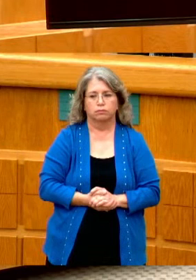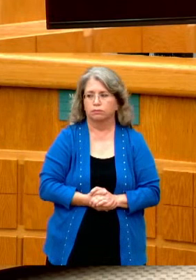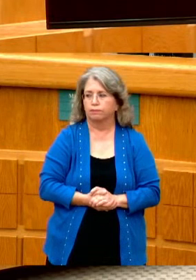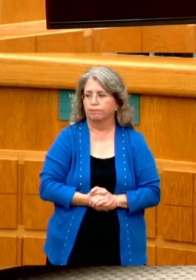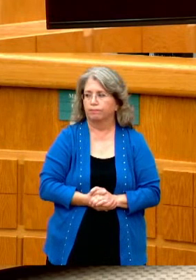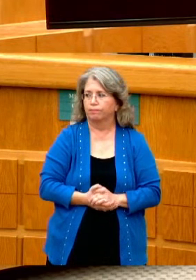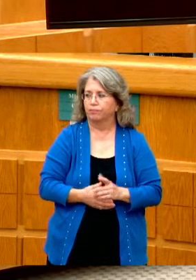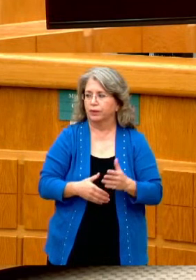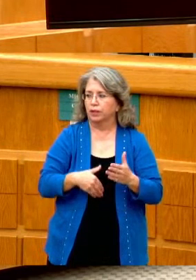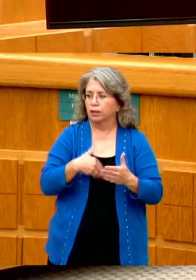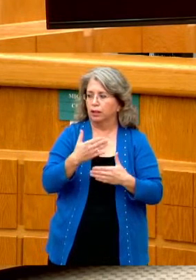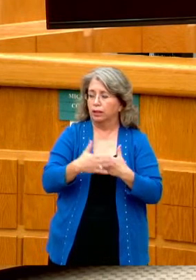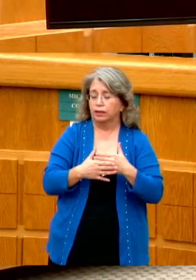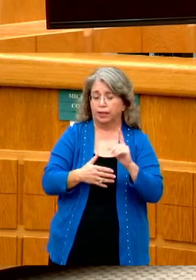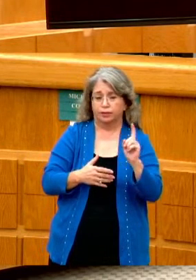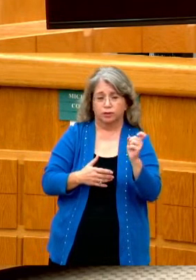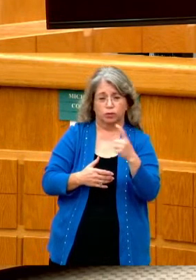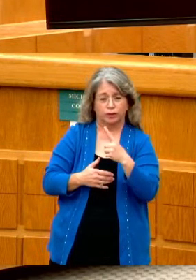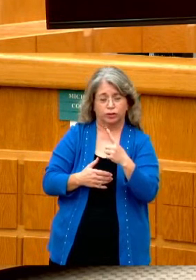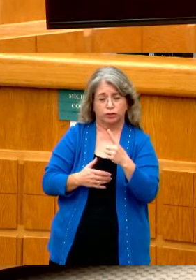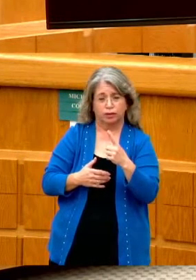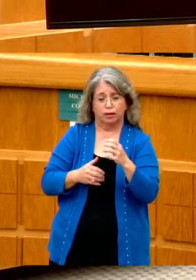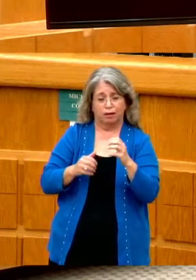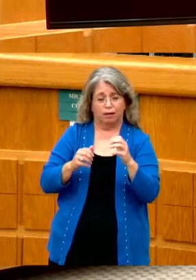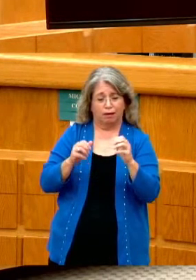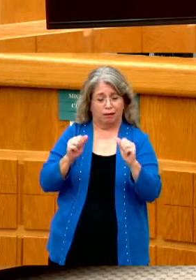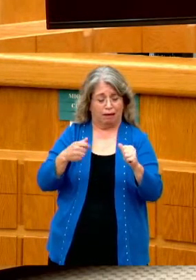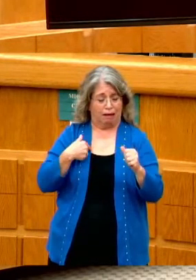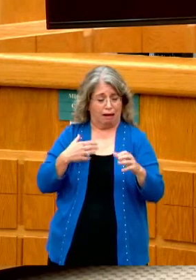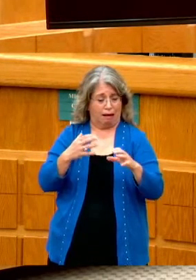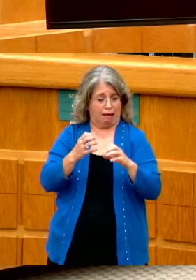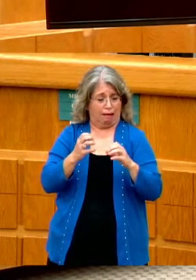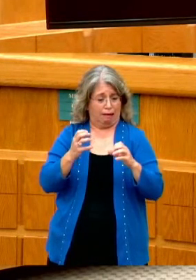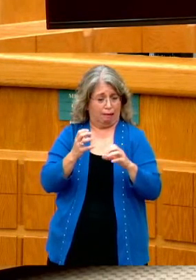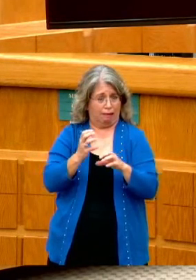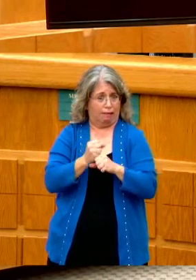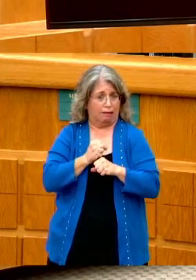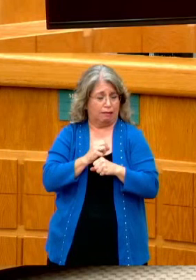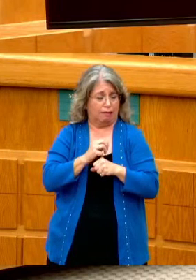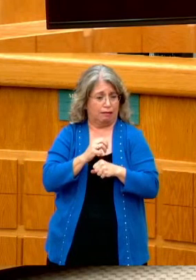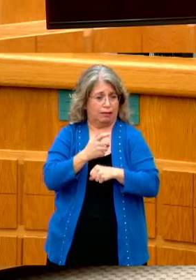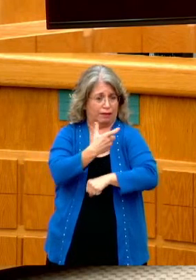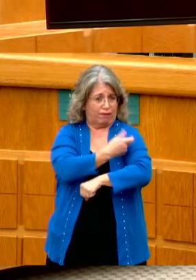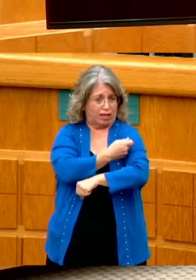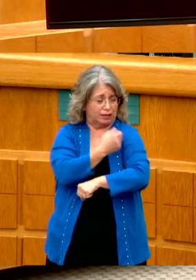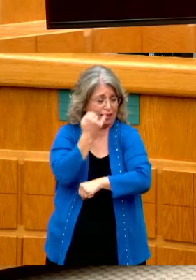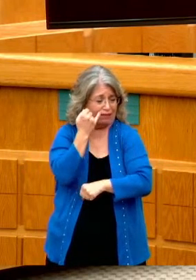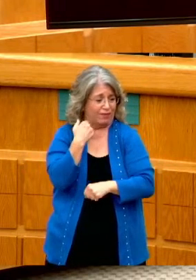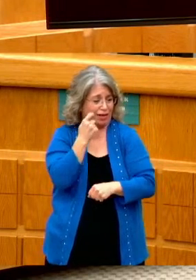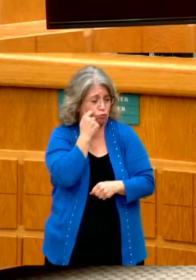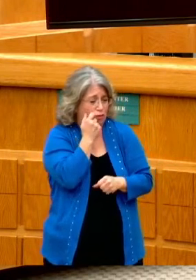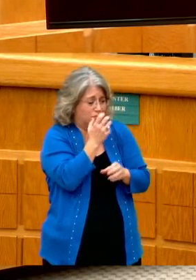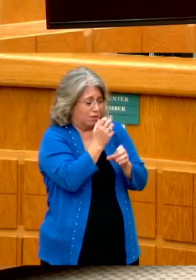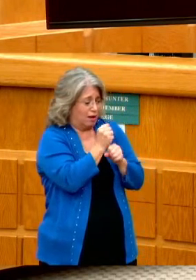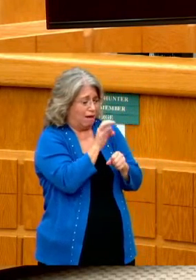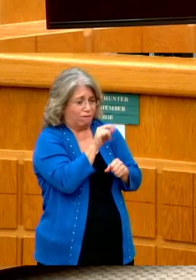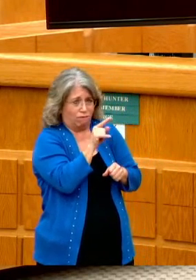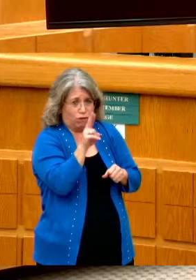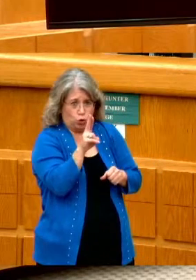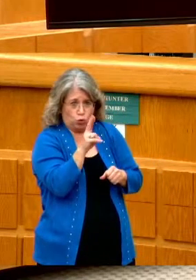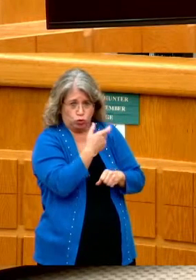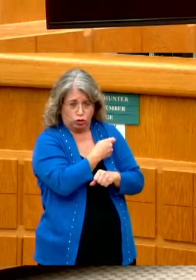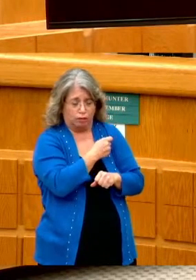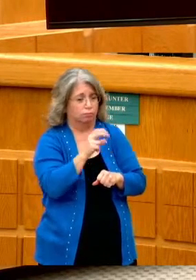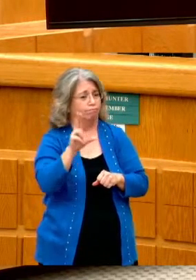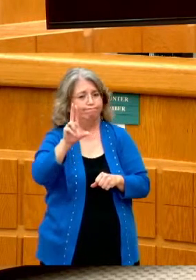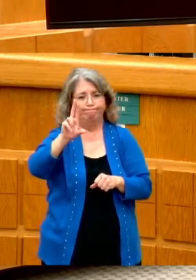Next question. Can I get COVID-19 vaccine if I just got my flu shot? No. It is not recommended that you